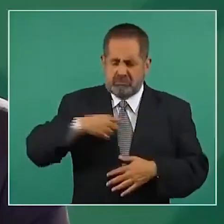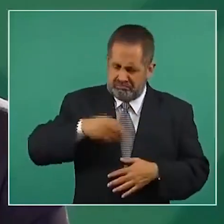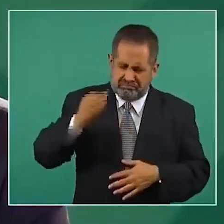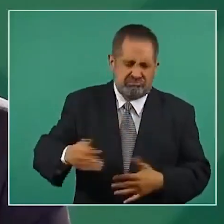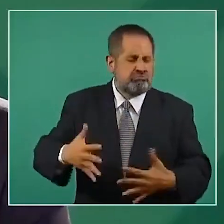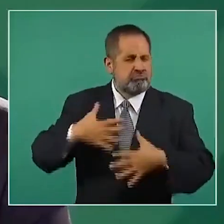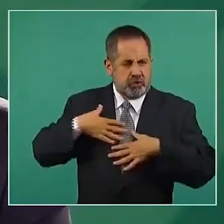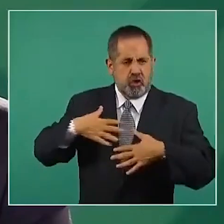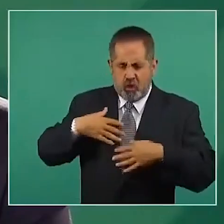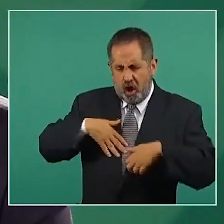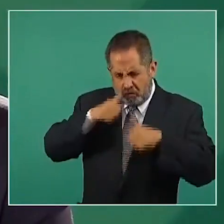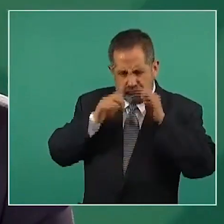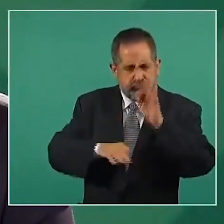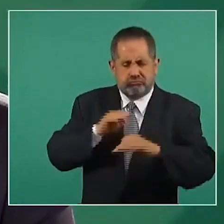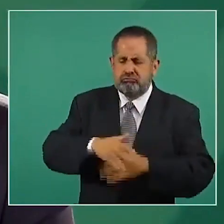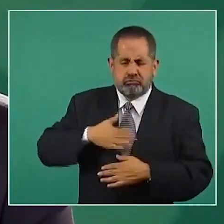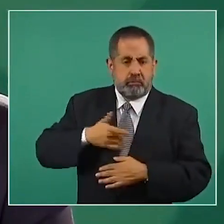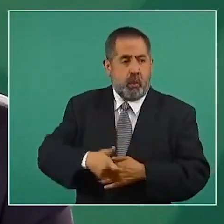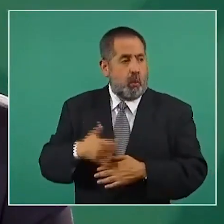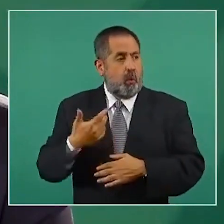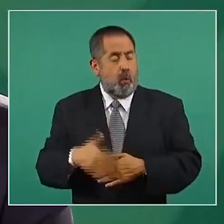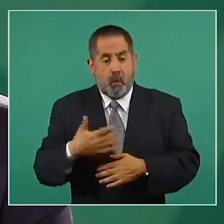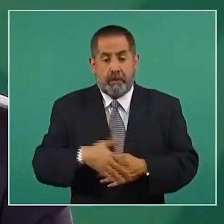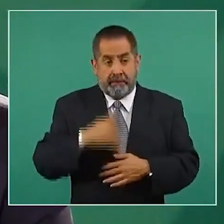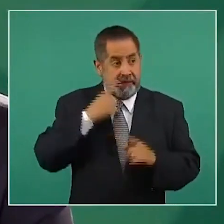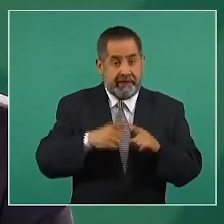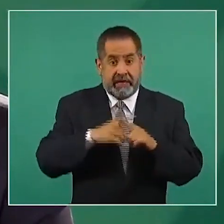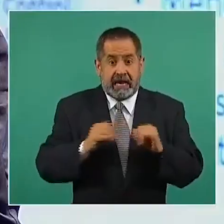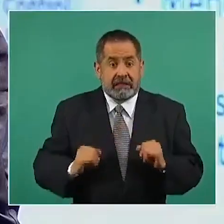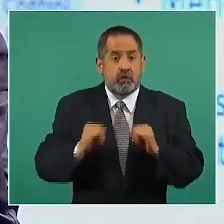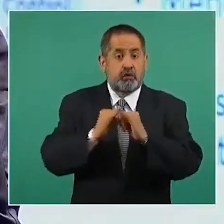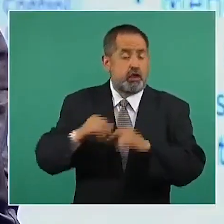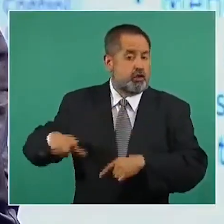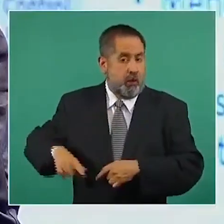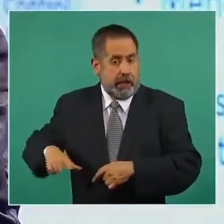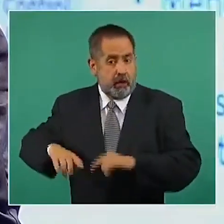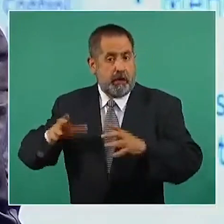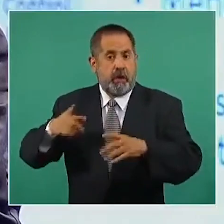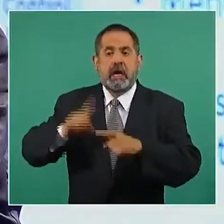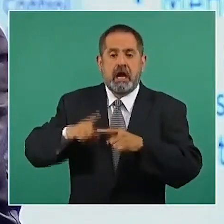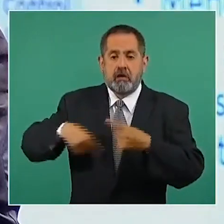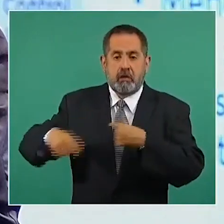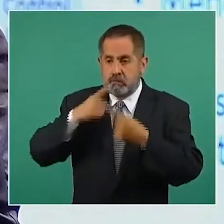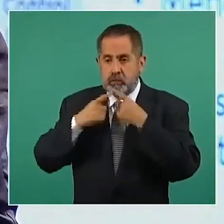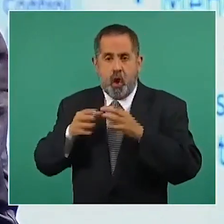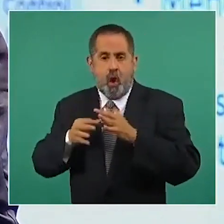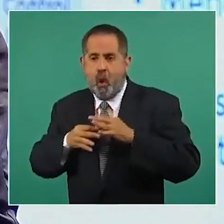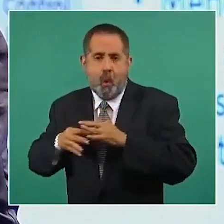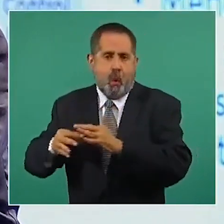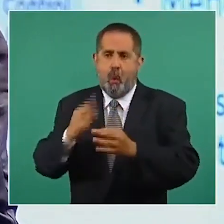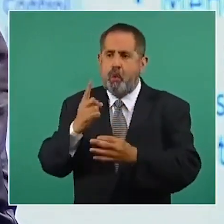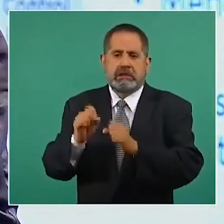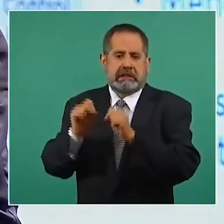importante de la demanda de servicios de salud. Destaco que en las instituciones públicas de salud funcionamos como un solo sistema de